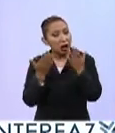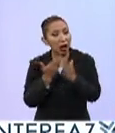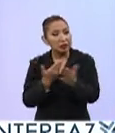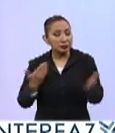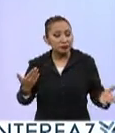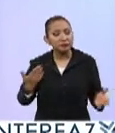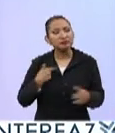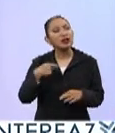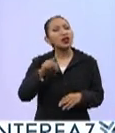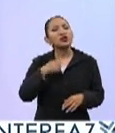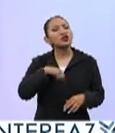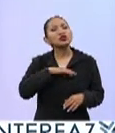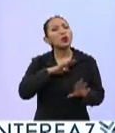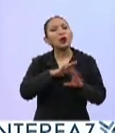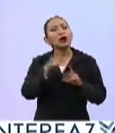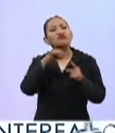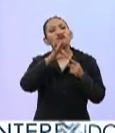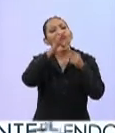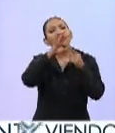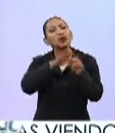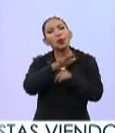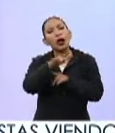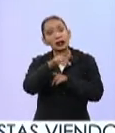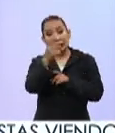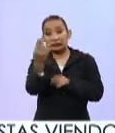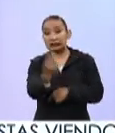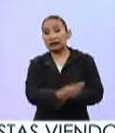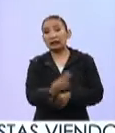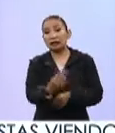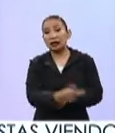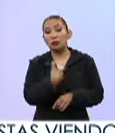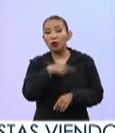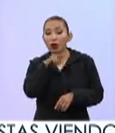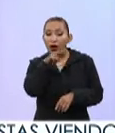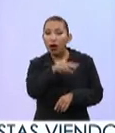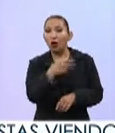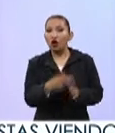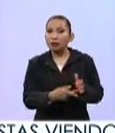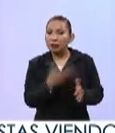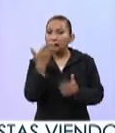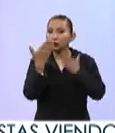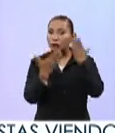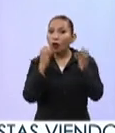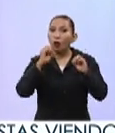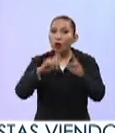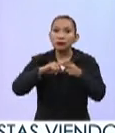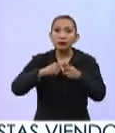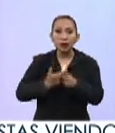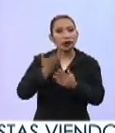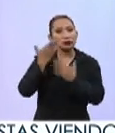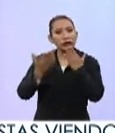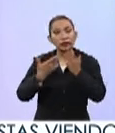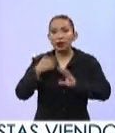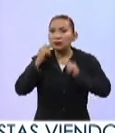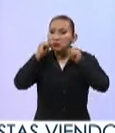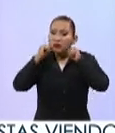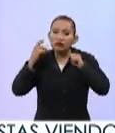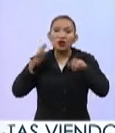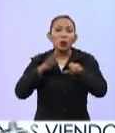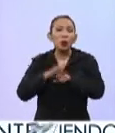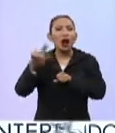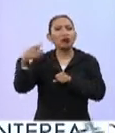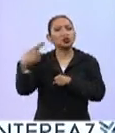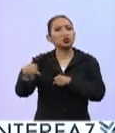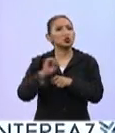¿qué queremos hacer nosotros hincapié? Bueno, pues en la necesidad de retomar los estudios o de iniciar los estudios independientemente